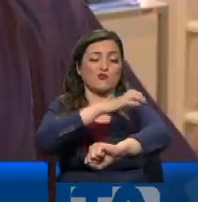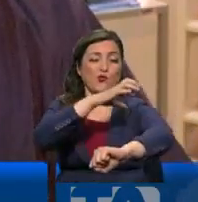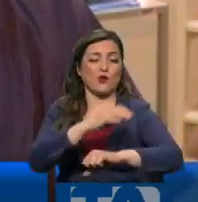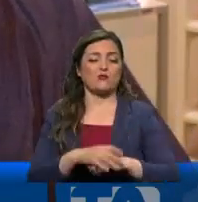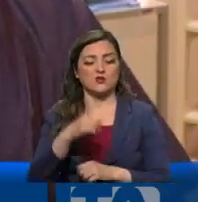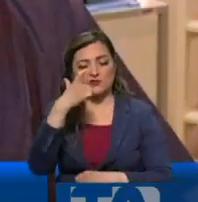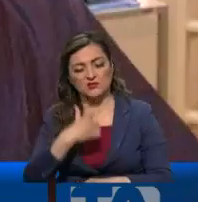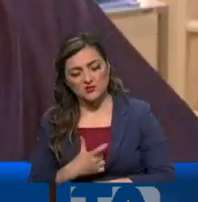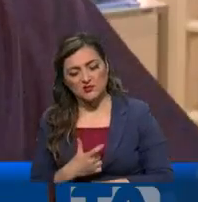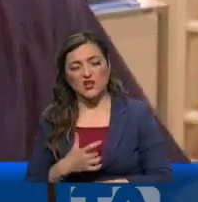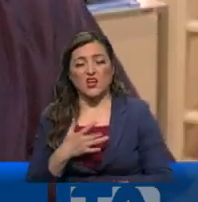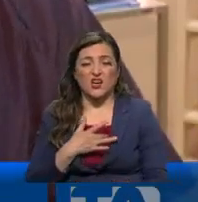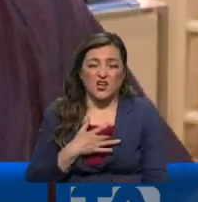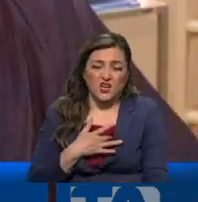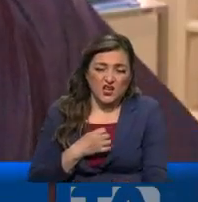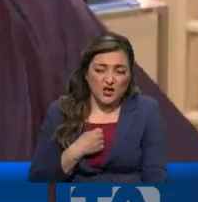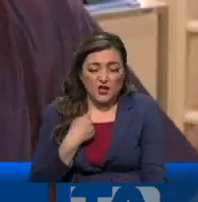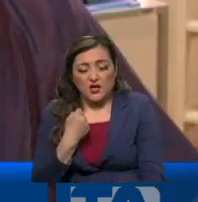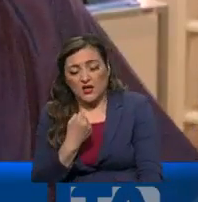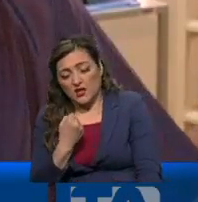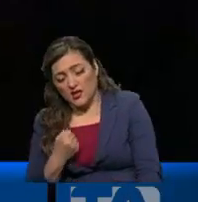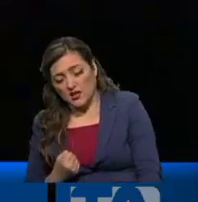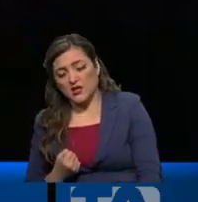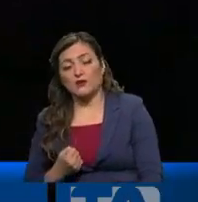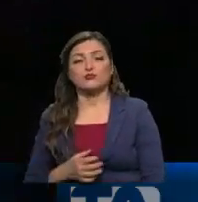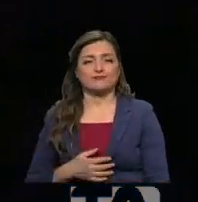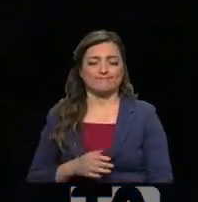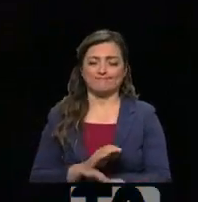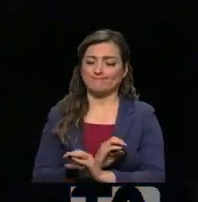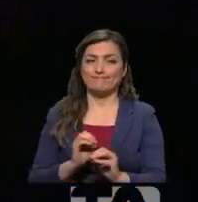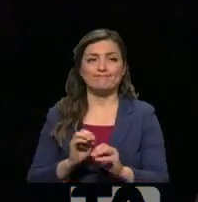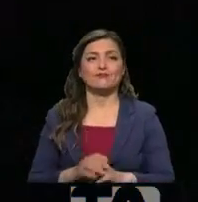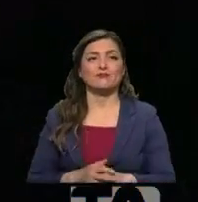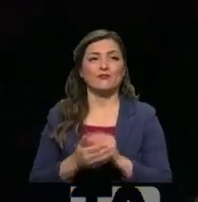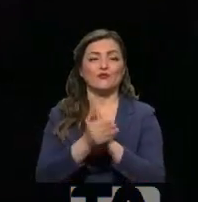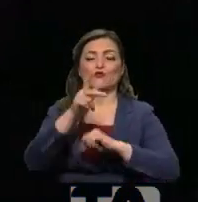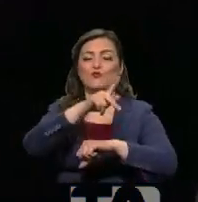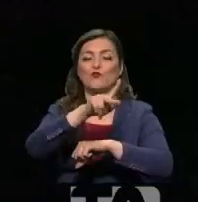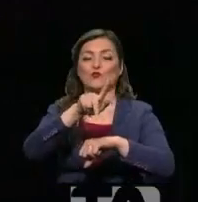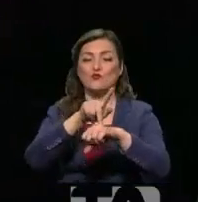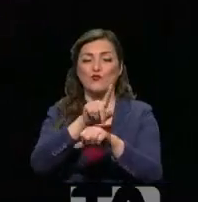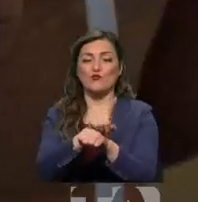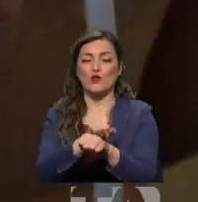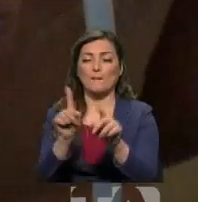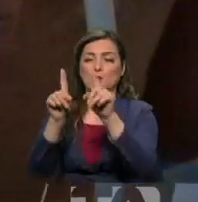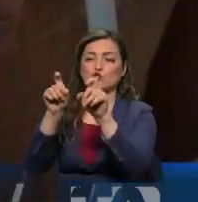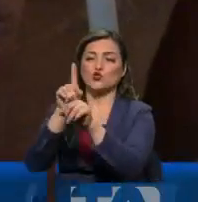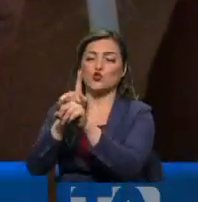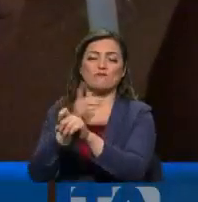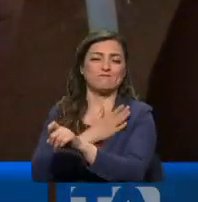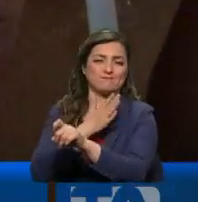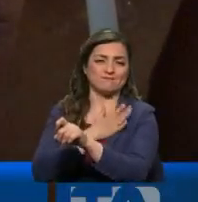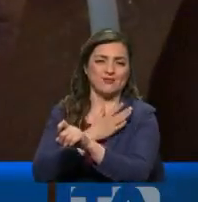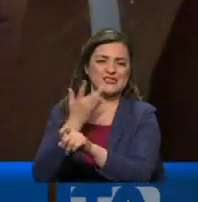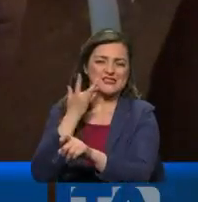que tiene el paciente post-COVID de fatiga, decaimiento. Los expertos recomiendan consultar con su médico de confianza ante cualquier